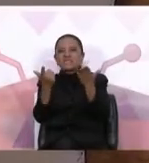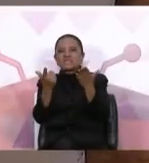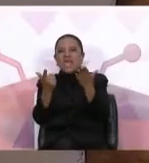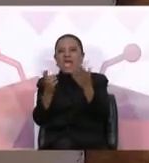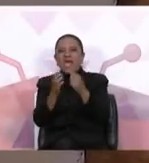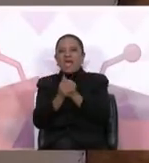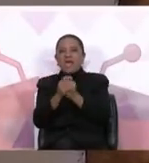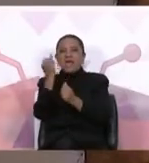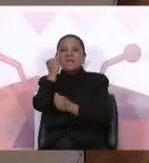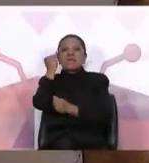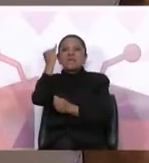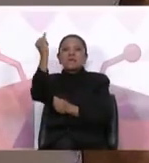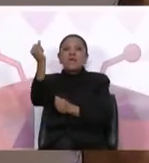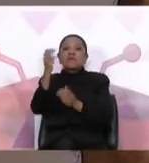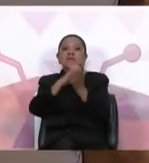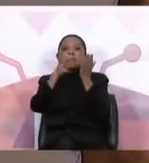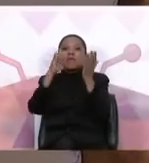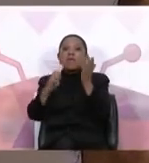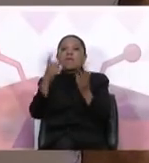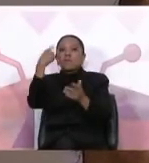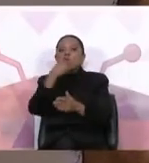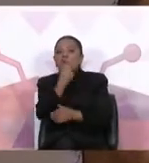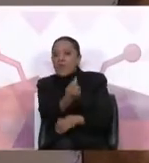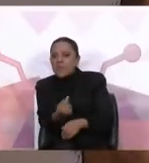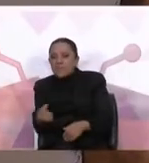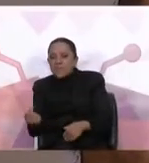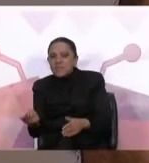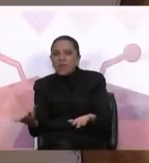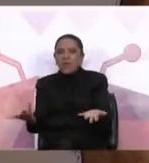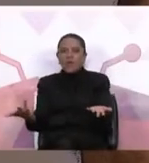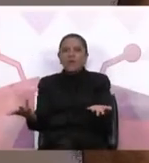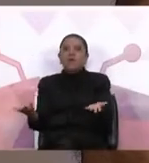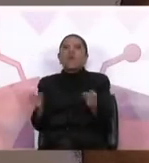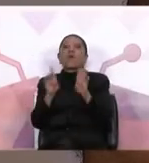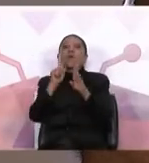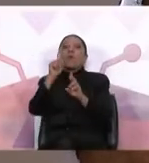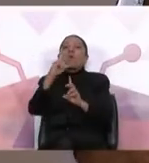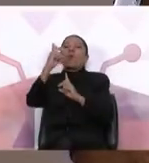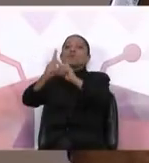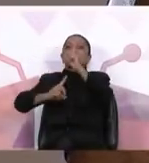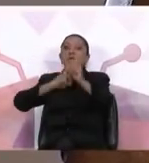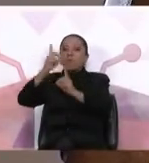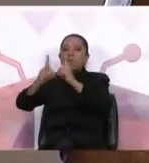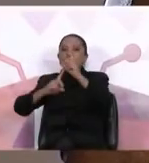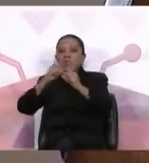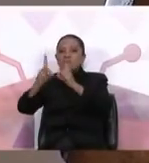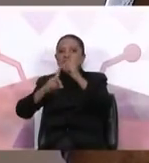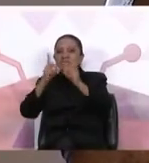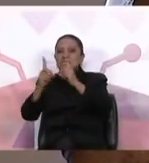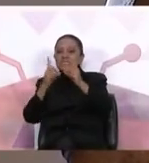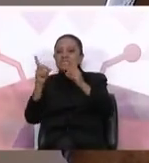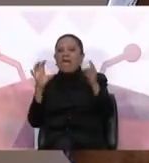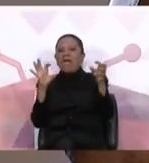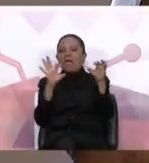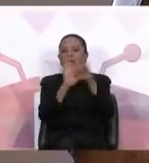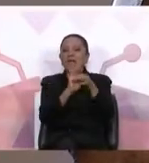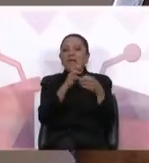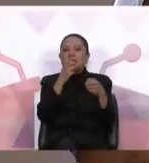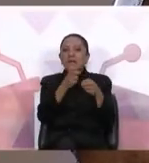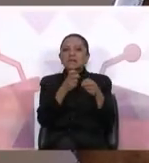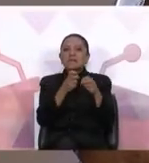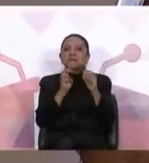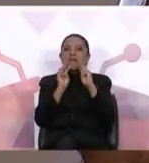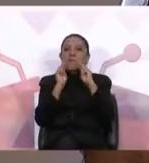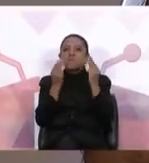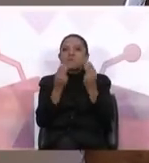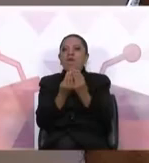ejemplo para nuestros niños un deportista vinculado con la con los narcos